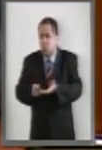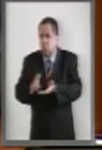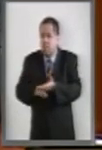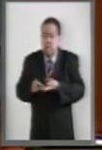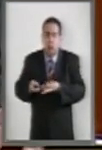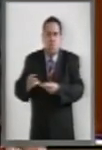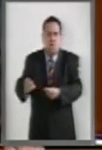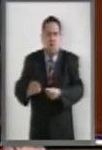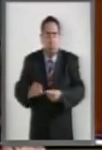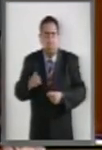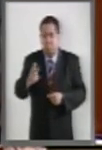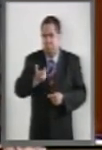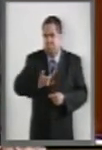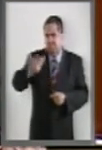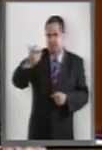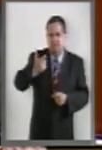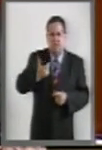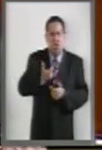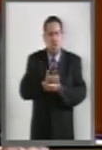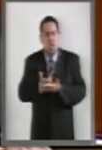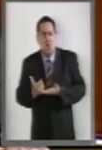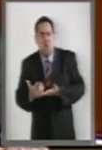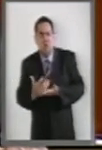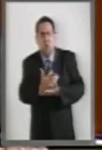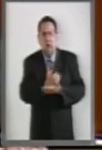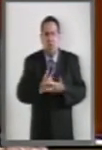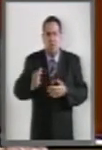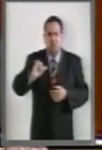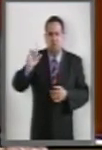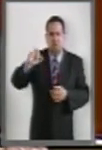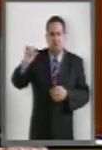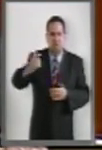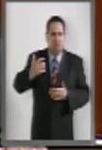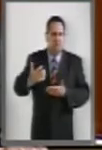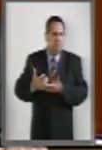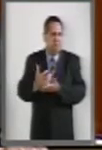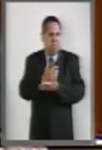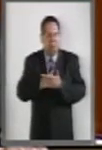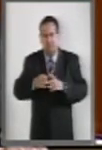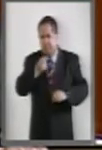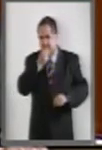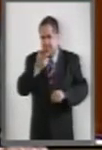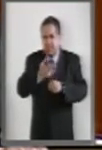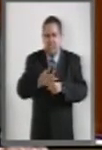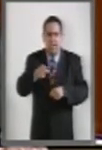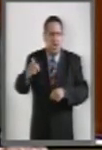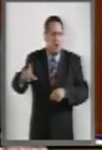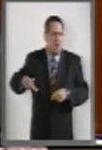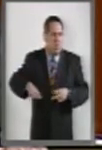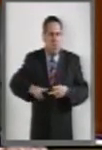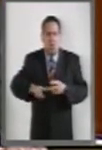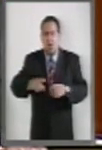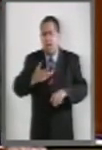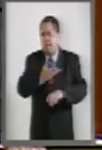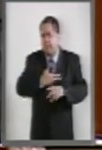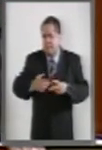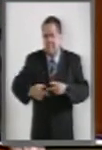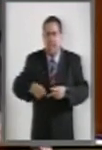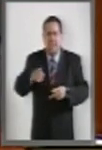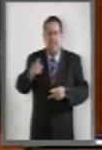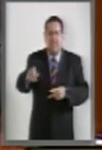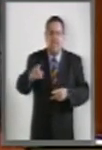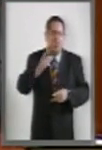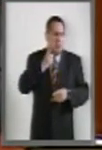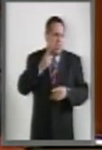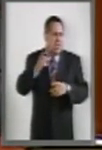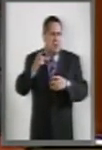en los altos salarios de los funcionarios de primer nivel, secretarios de Estado, presidente, poder legislativo,